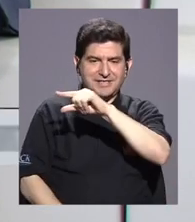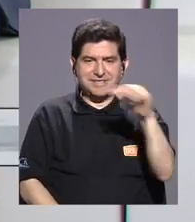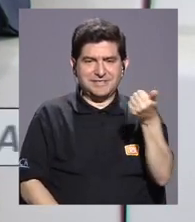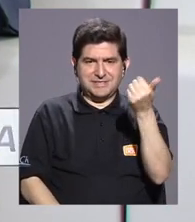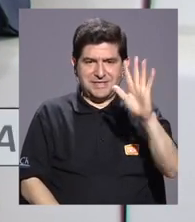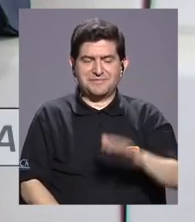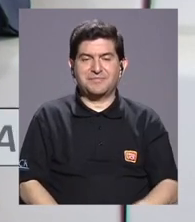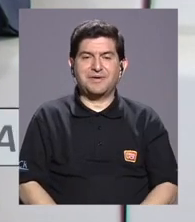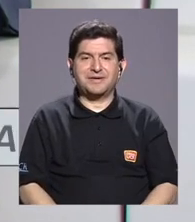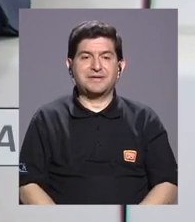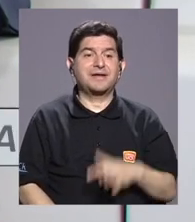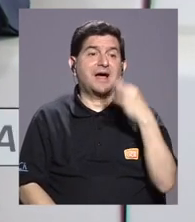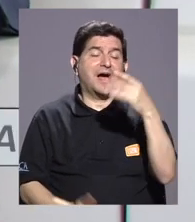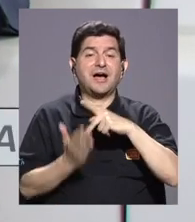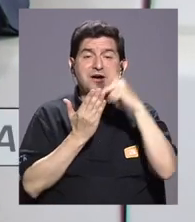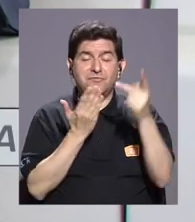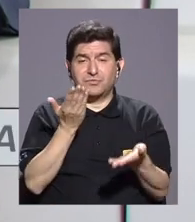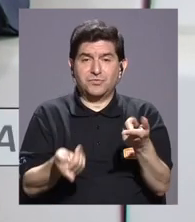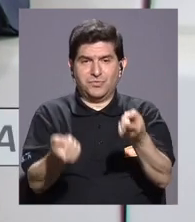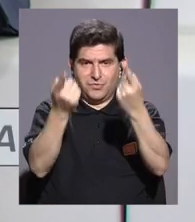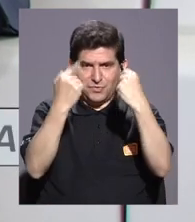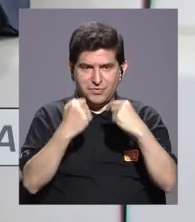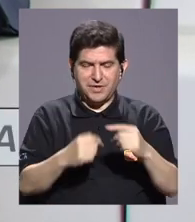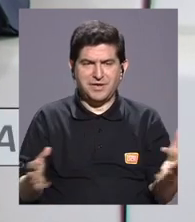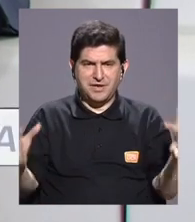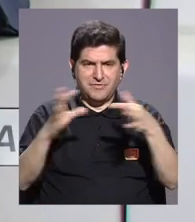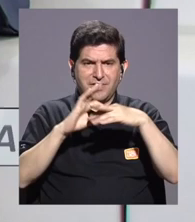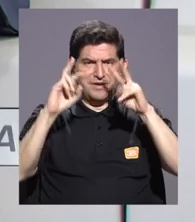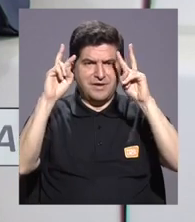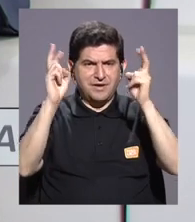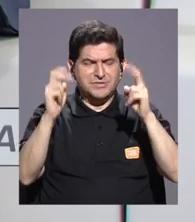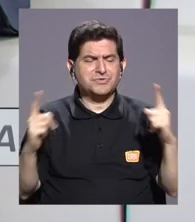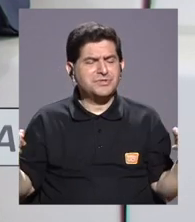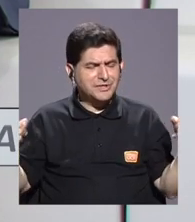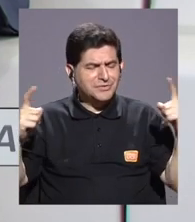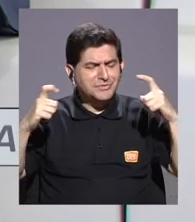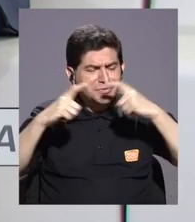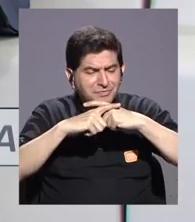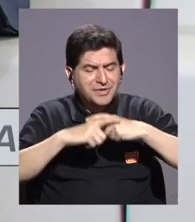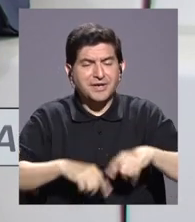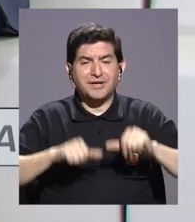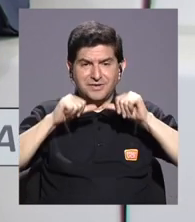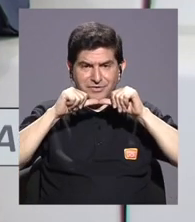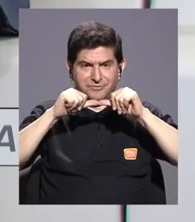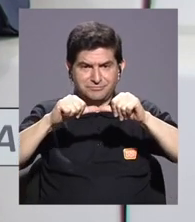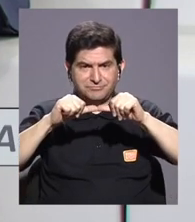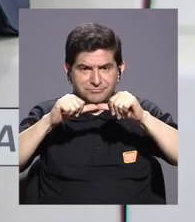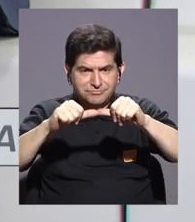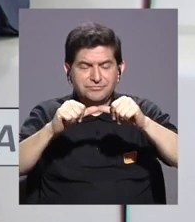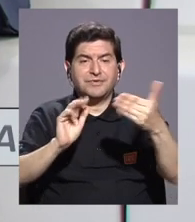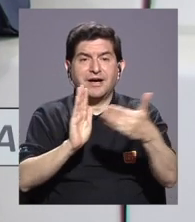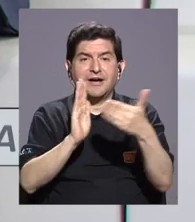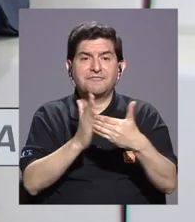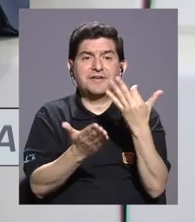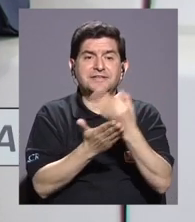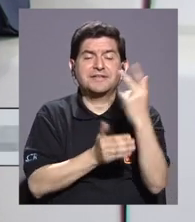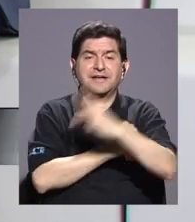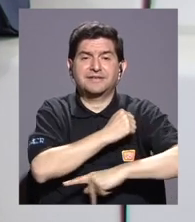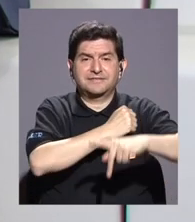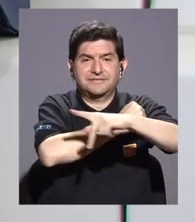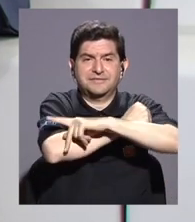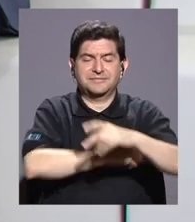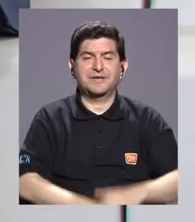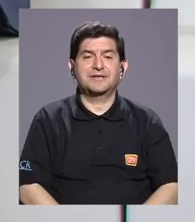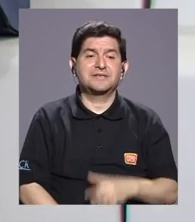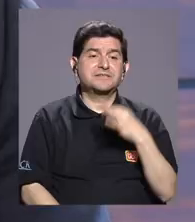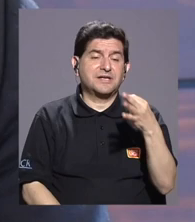en el 15. Esperamos contar con usted en futuros programas, sobre todo alrededor de un tema tan complejo y tan sistemático que va a afectar las finanzas de este